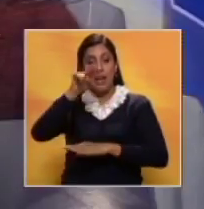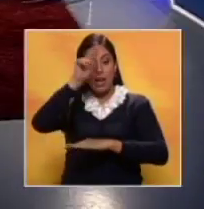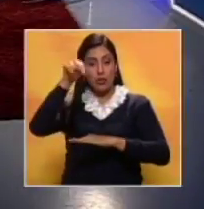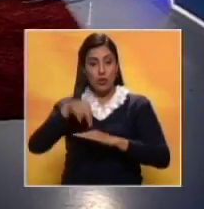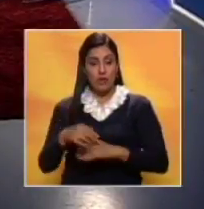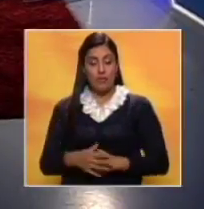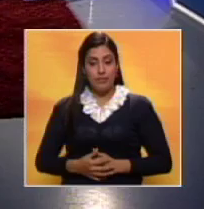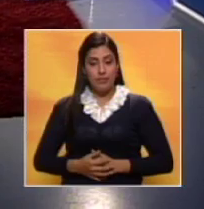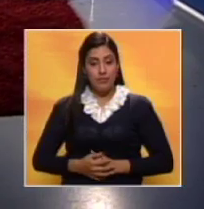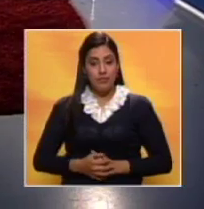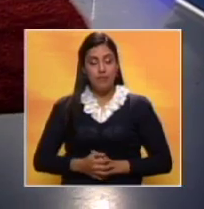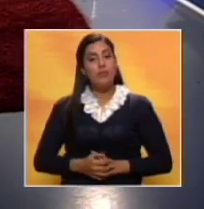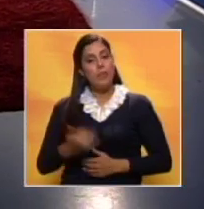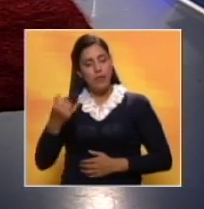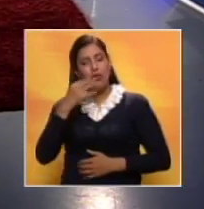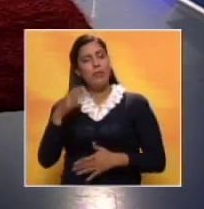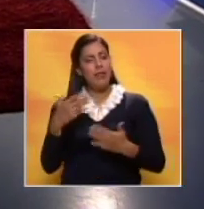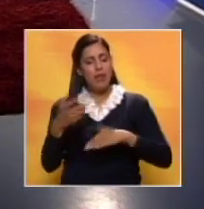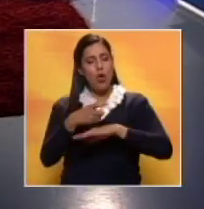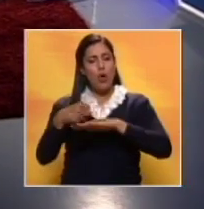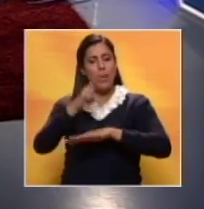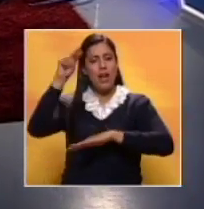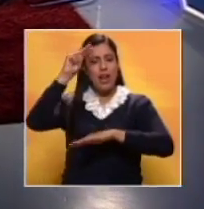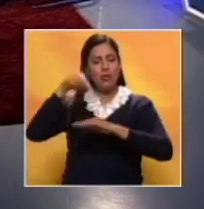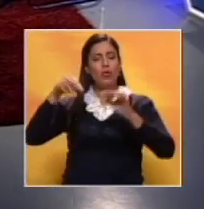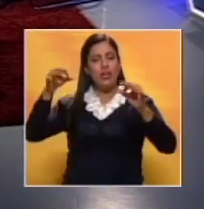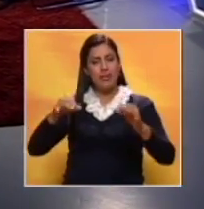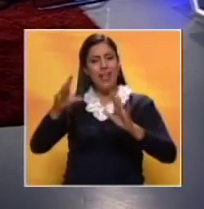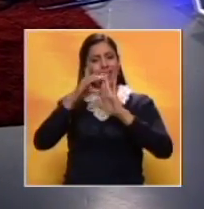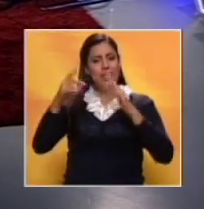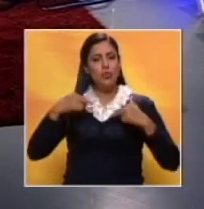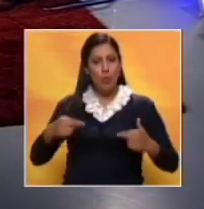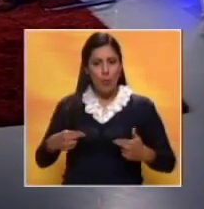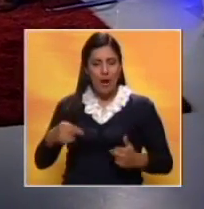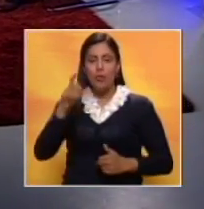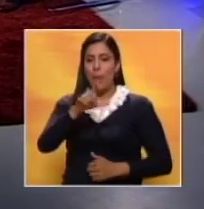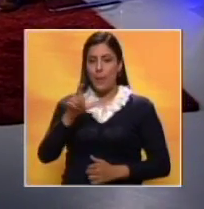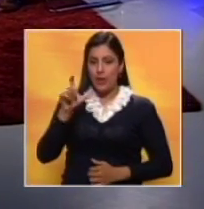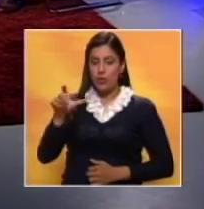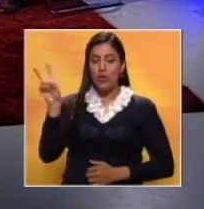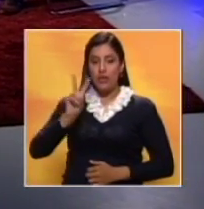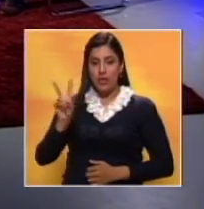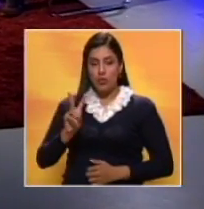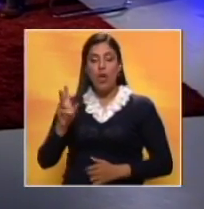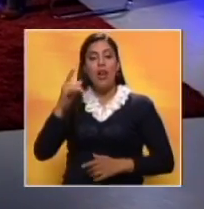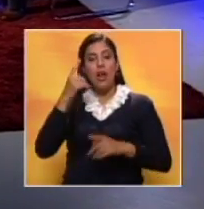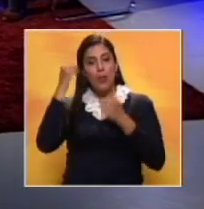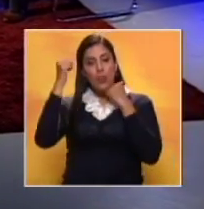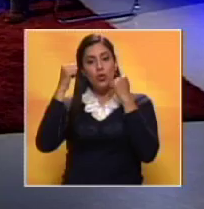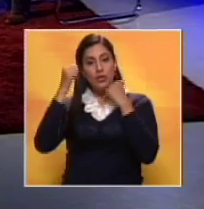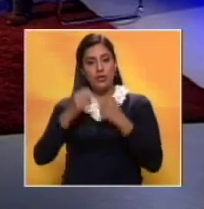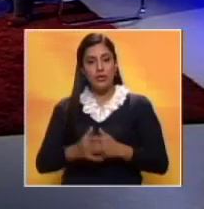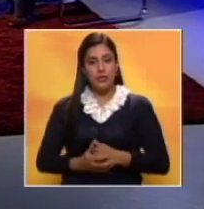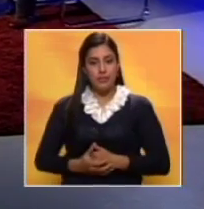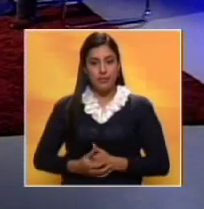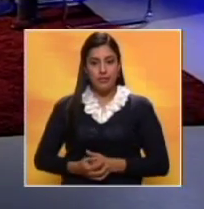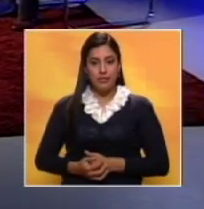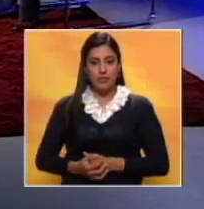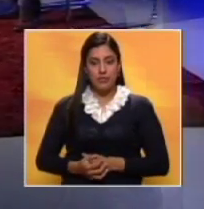nacional. Angarita señaló que el gobierno nacional garantiza los derechos humanos de los ciudadanos venezolanos en las